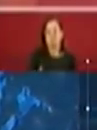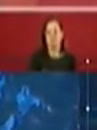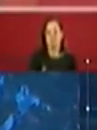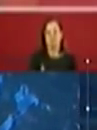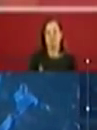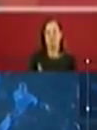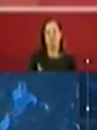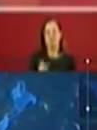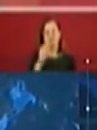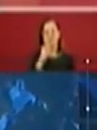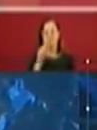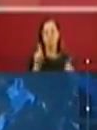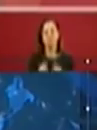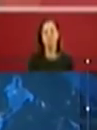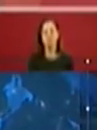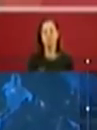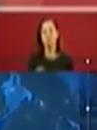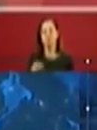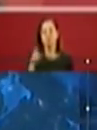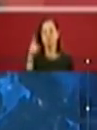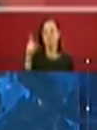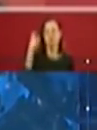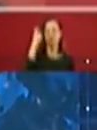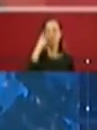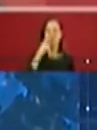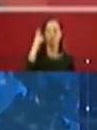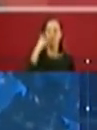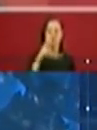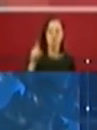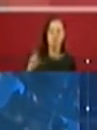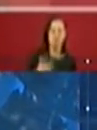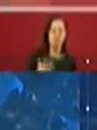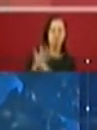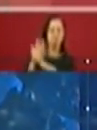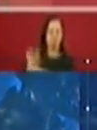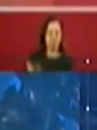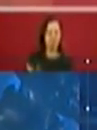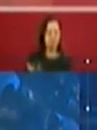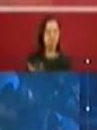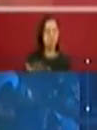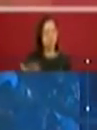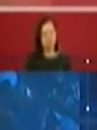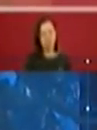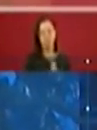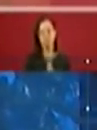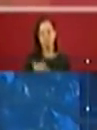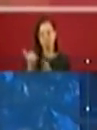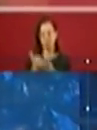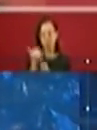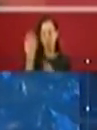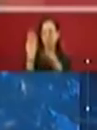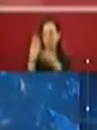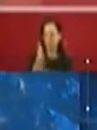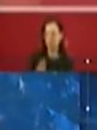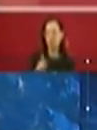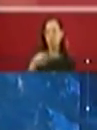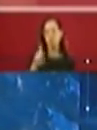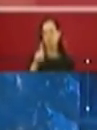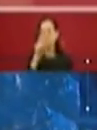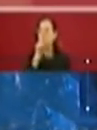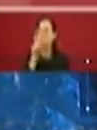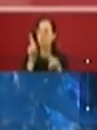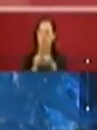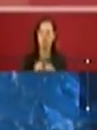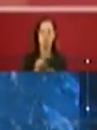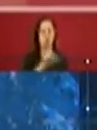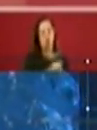otros políticos o en eventos públicos, pues están resultando positivos en las pruebas? Entonces, creo